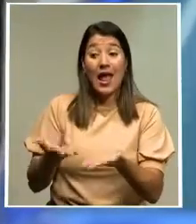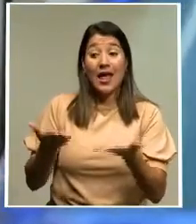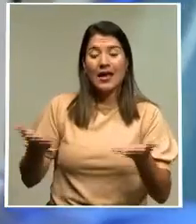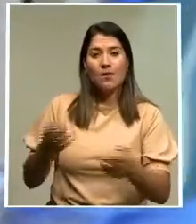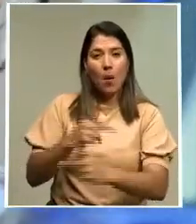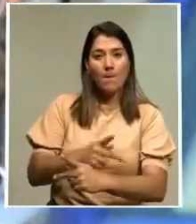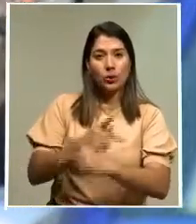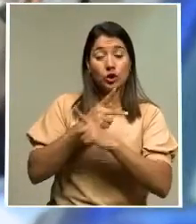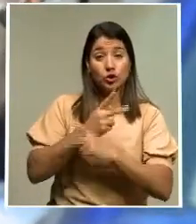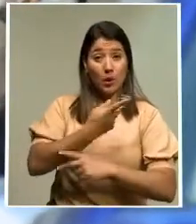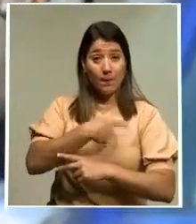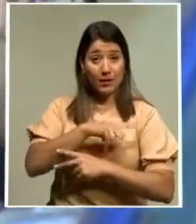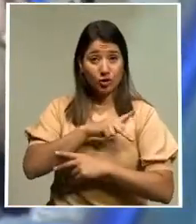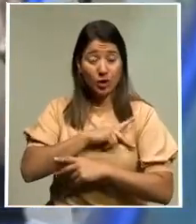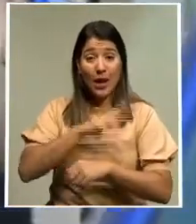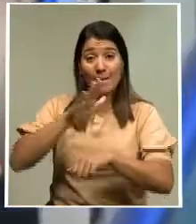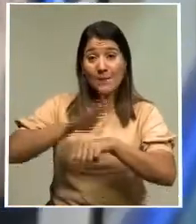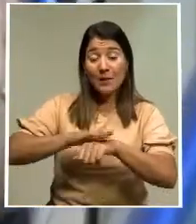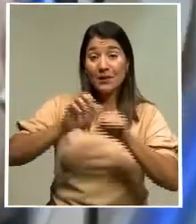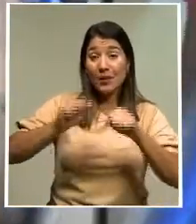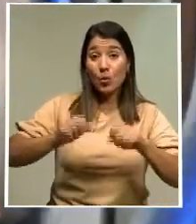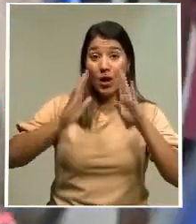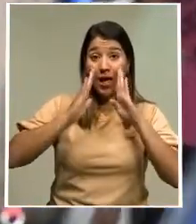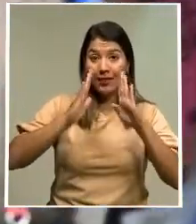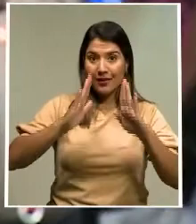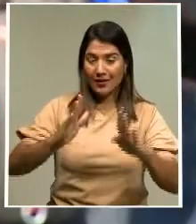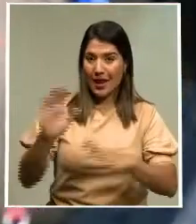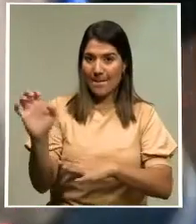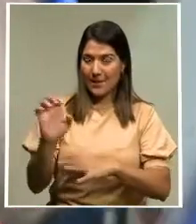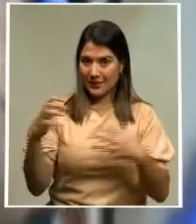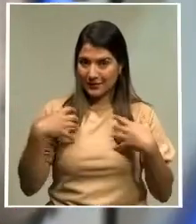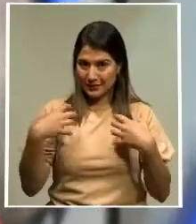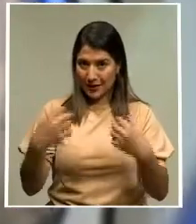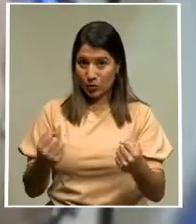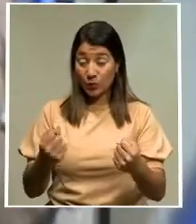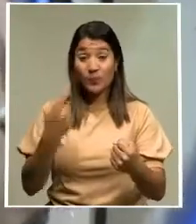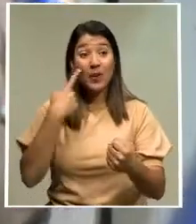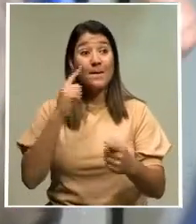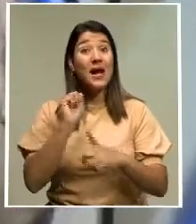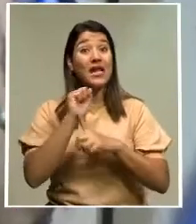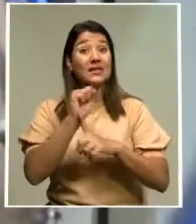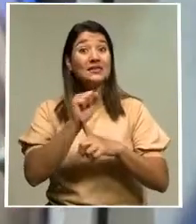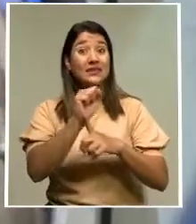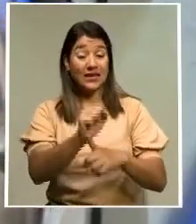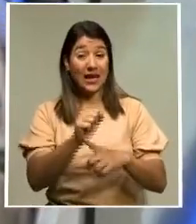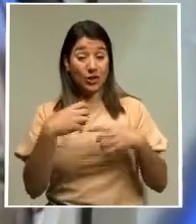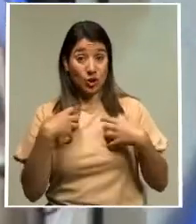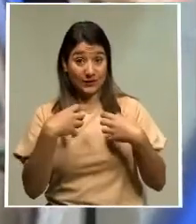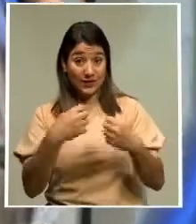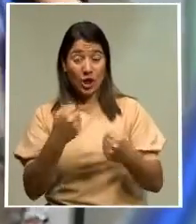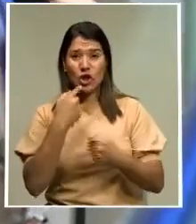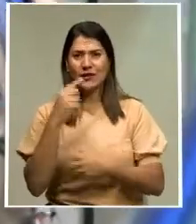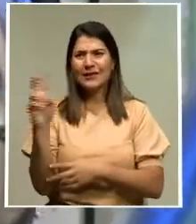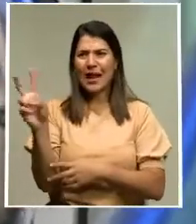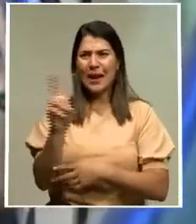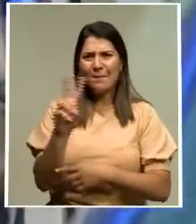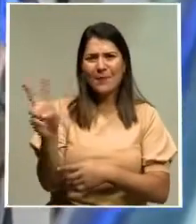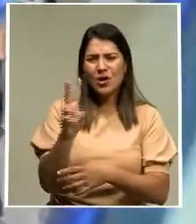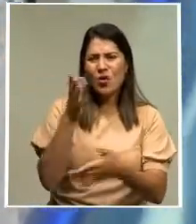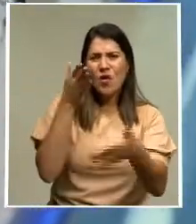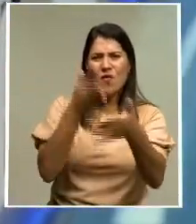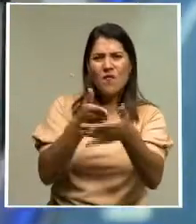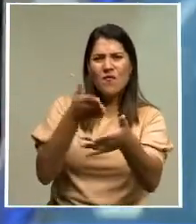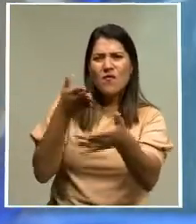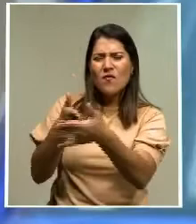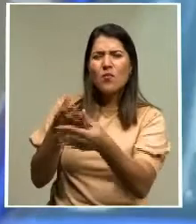personal que permitan enfrentar esta emergencia sanitaria. Para este sindicato de salud, el virus está atacando con